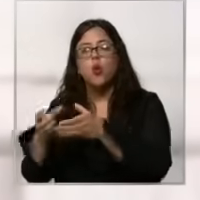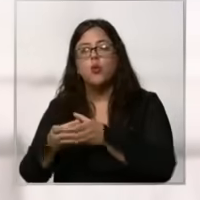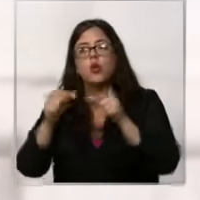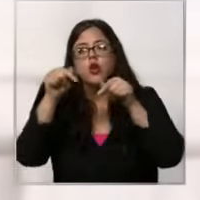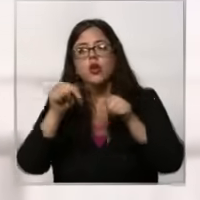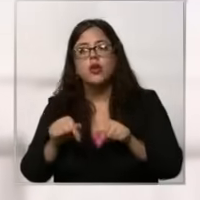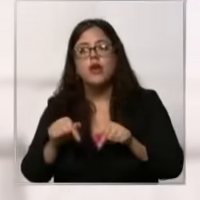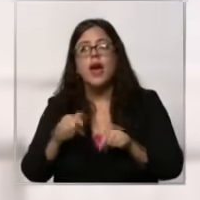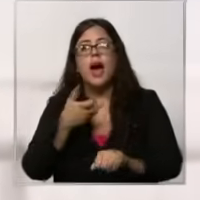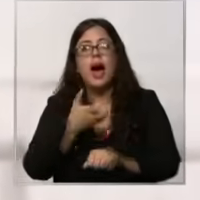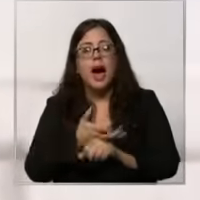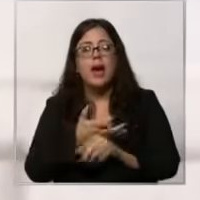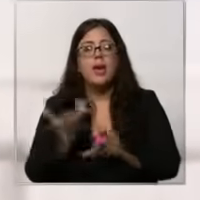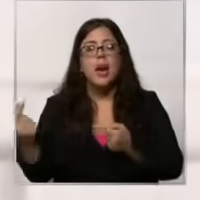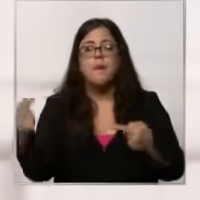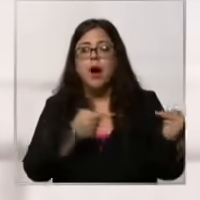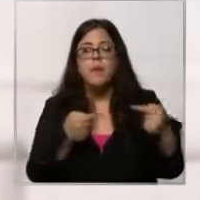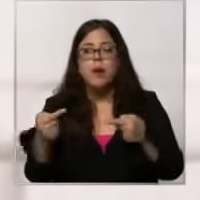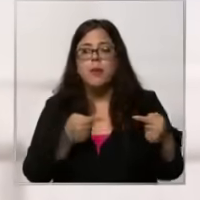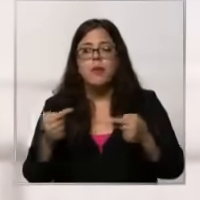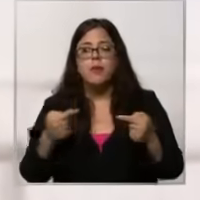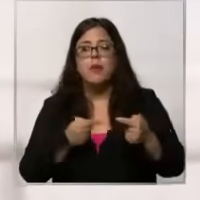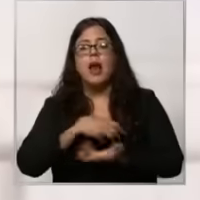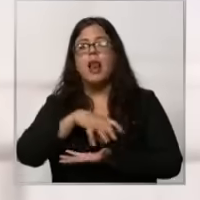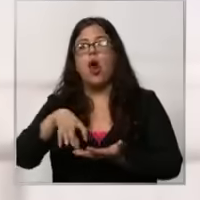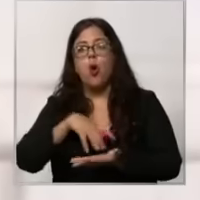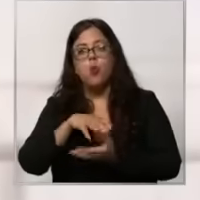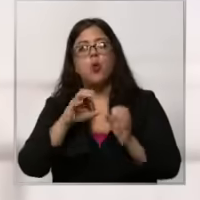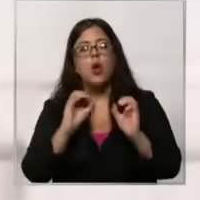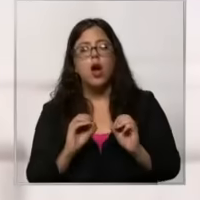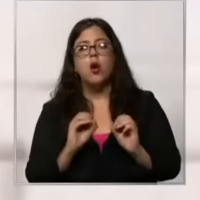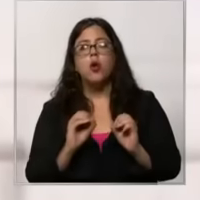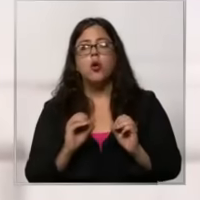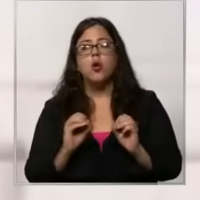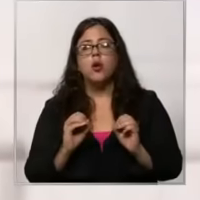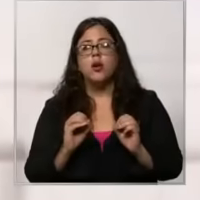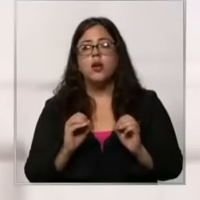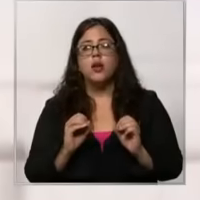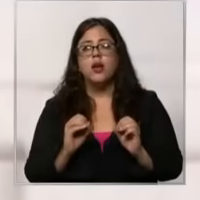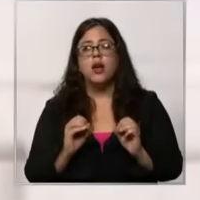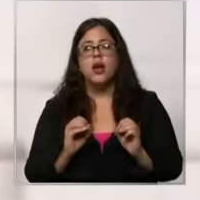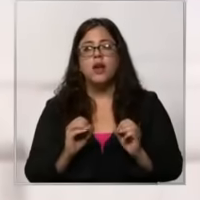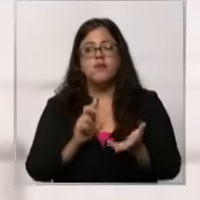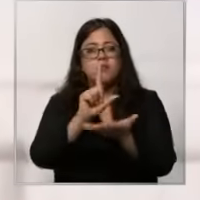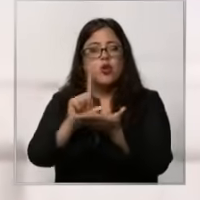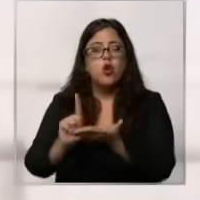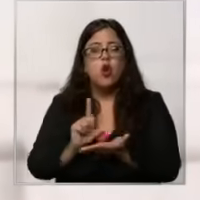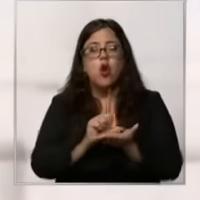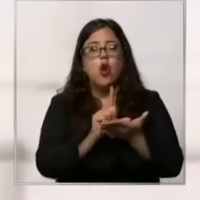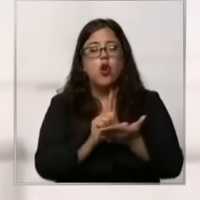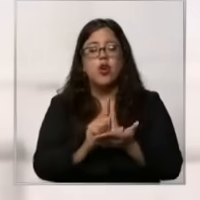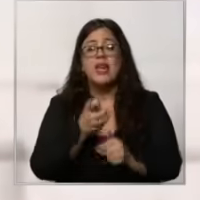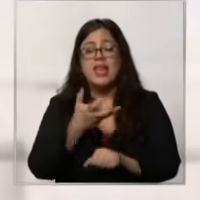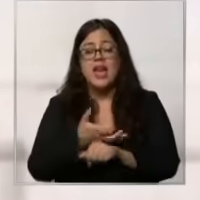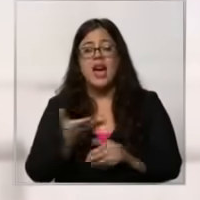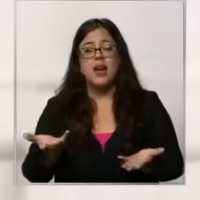día existe un enfrentamiento a niveles comunales o en las distintas localidades que nosotros tenemos en la